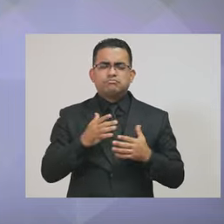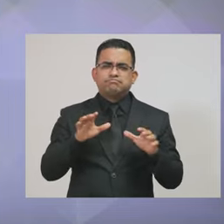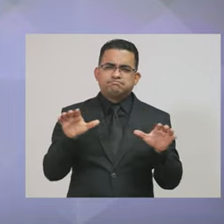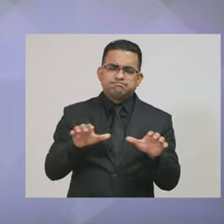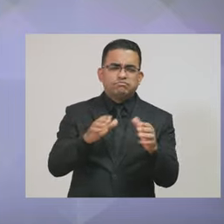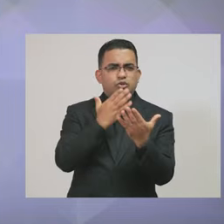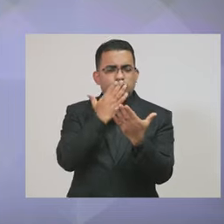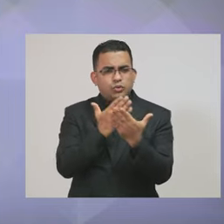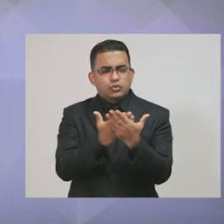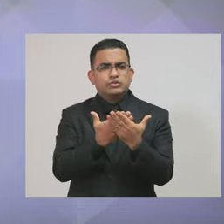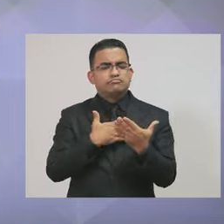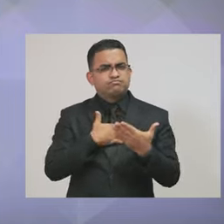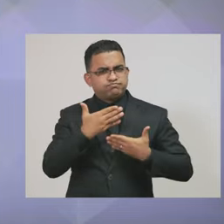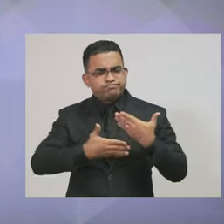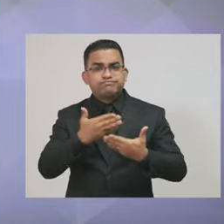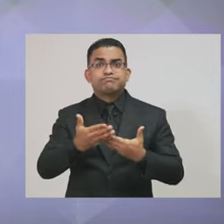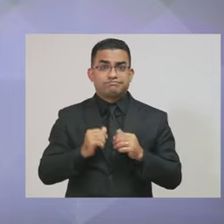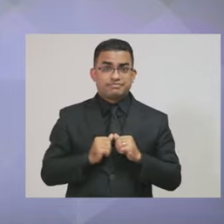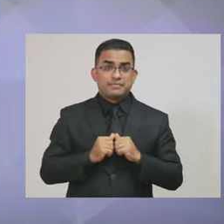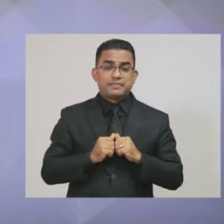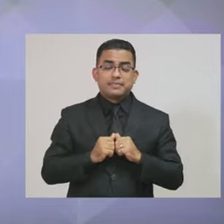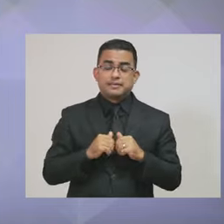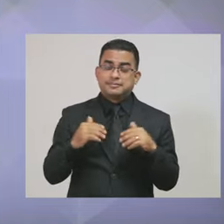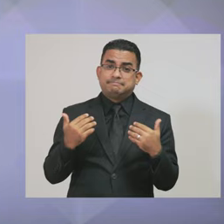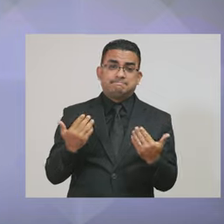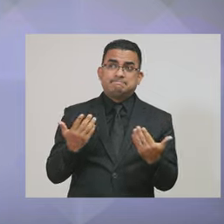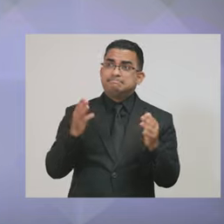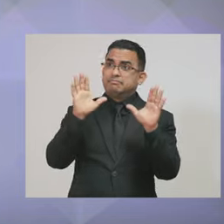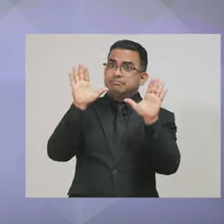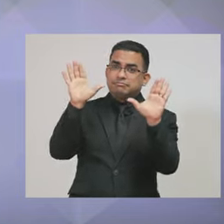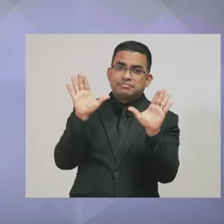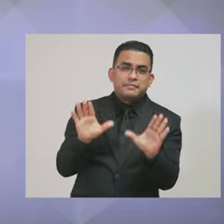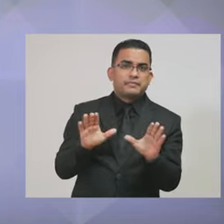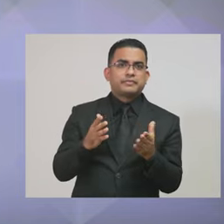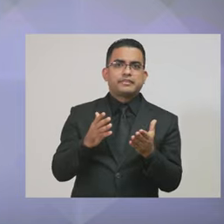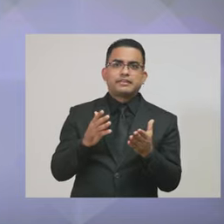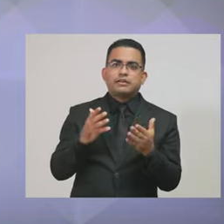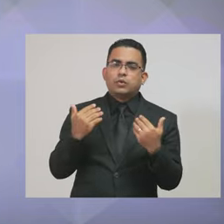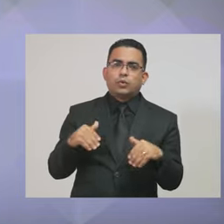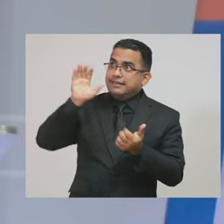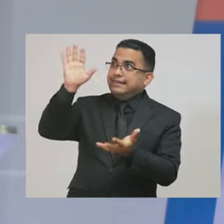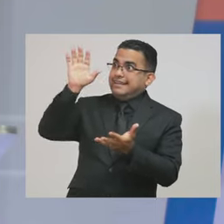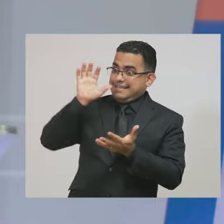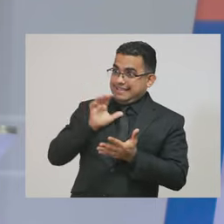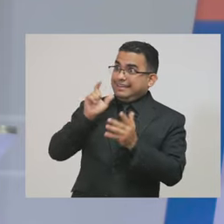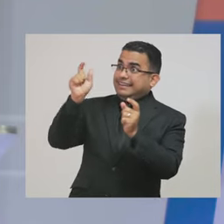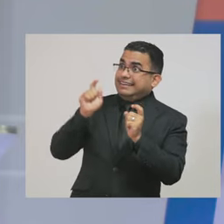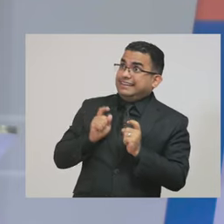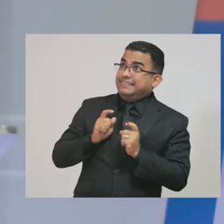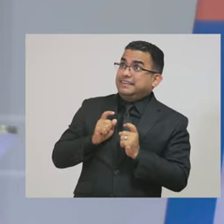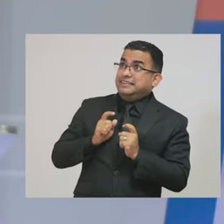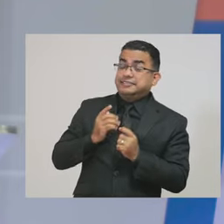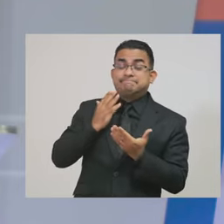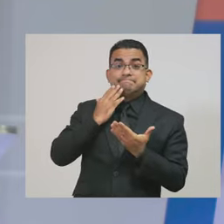esta palabra es la bondad de cada uno de ustedes la maravilla el gran regalo